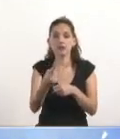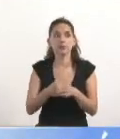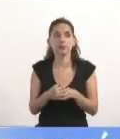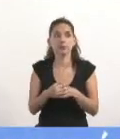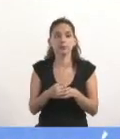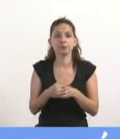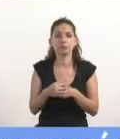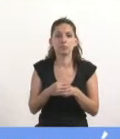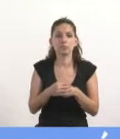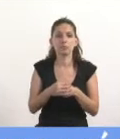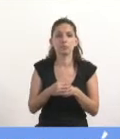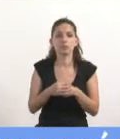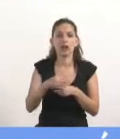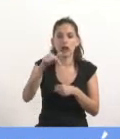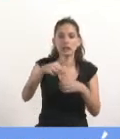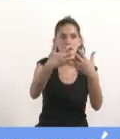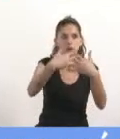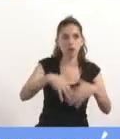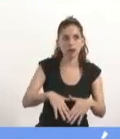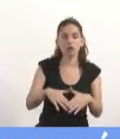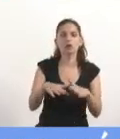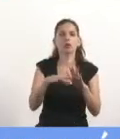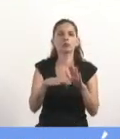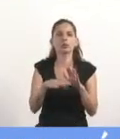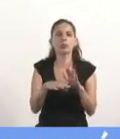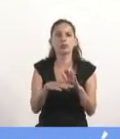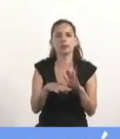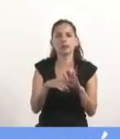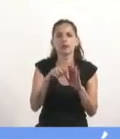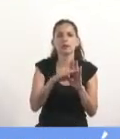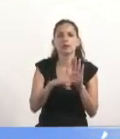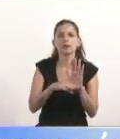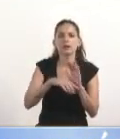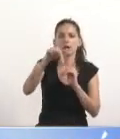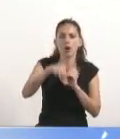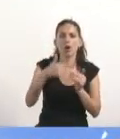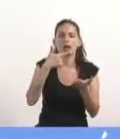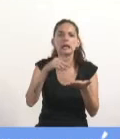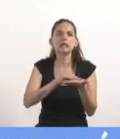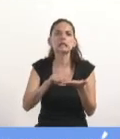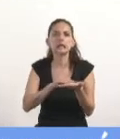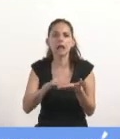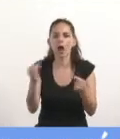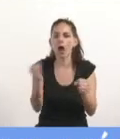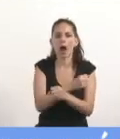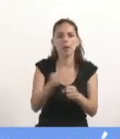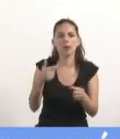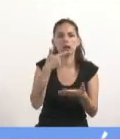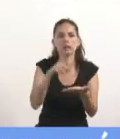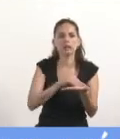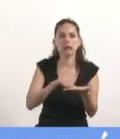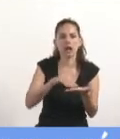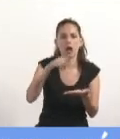los antecedentes de este proyecto que hoy estamos tratando aquí en el Senado es un proyecto aprobado por este Senado Nacional en el